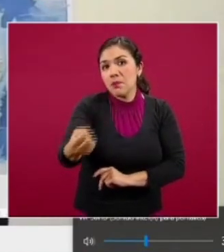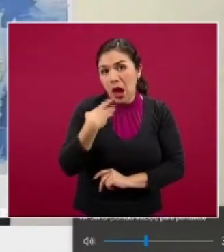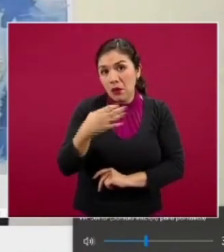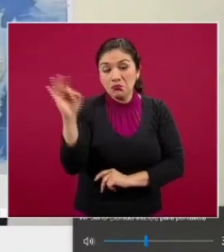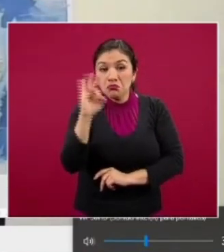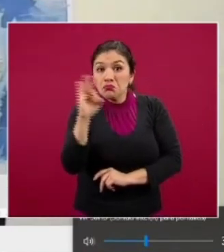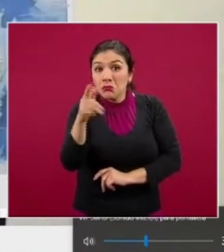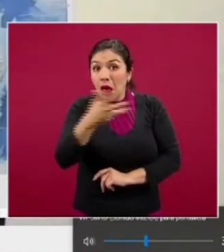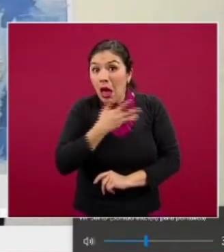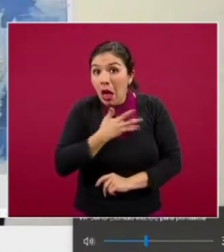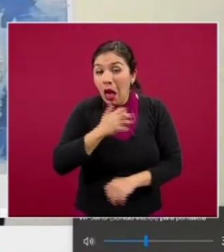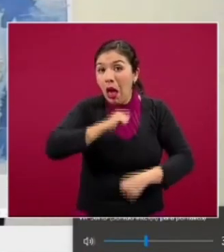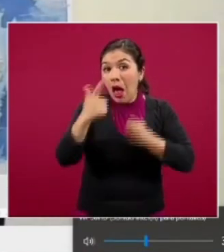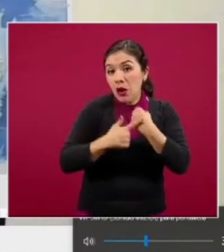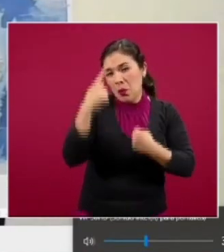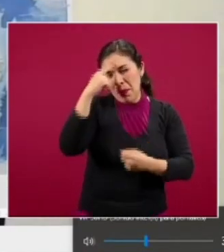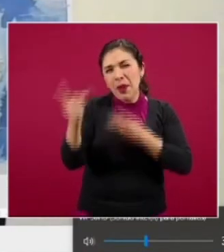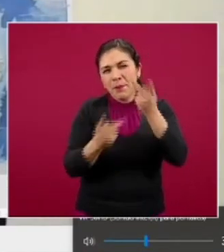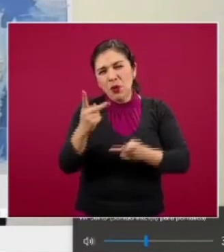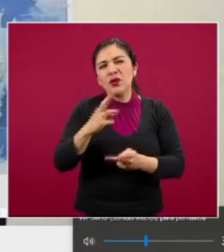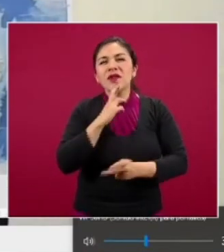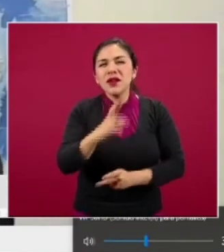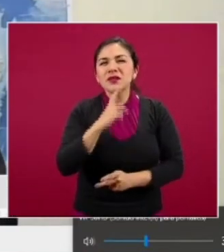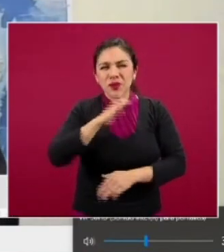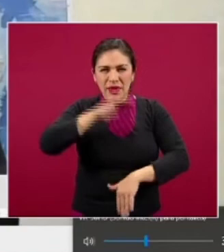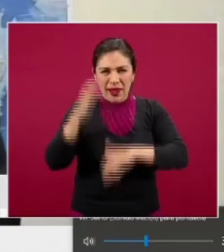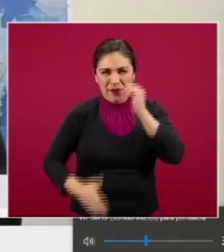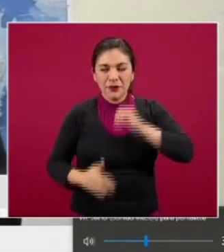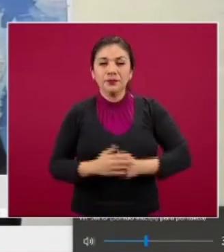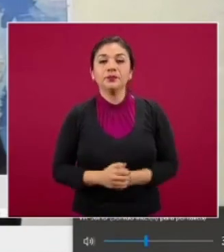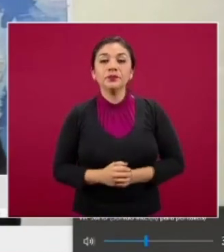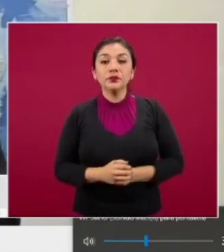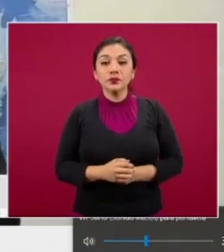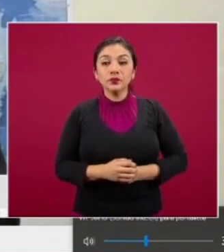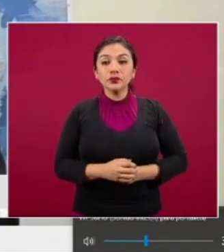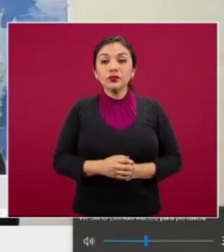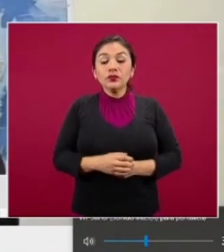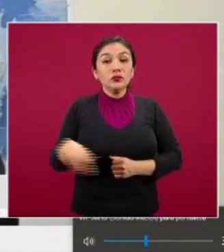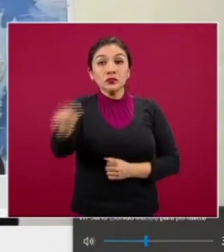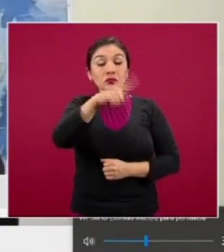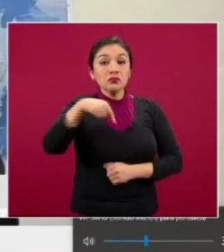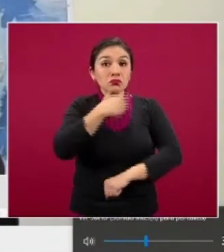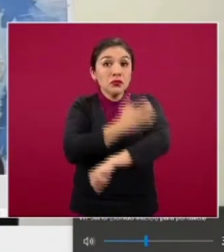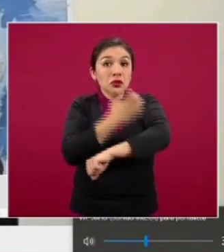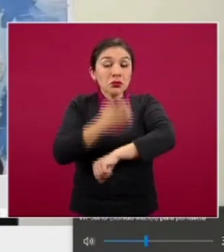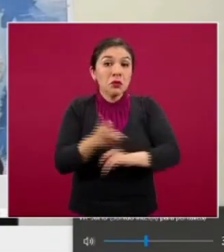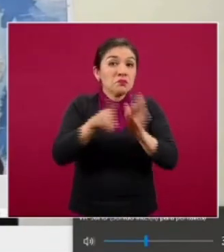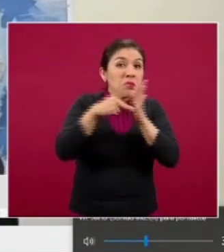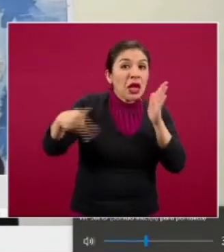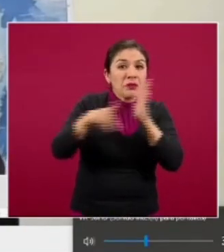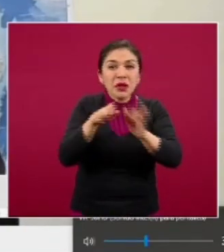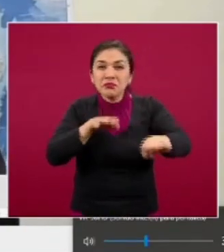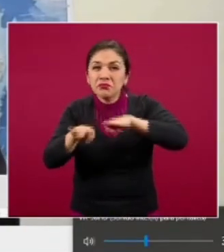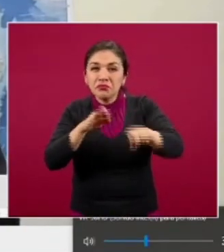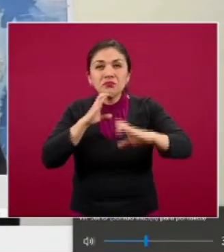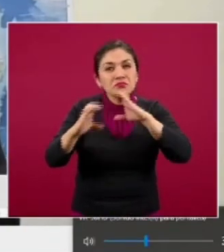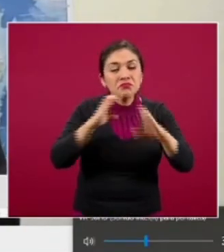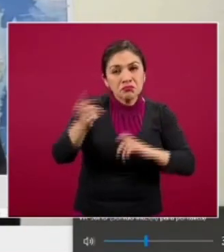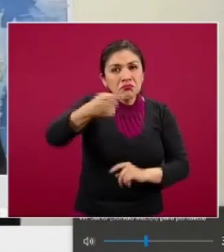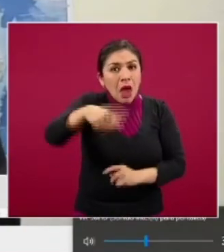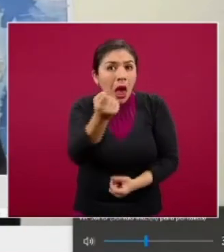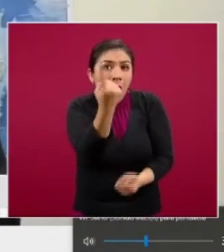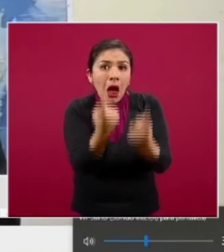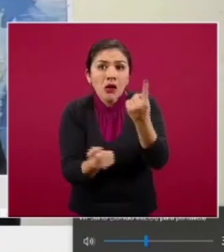fuera el caso, en la sección de preguntas y respuestas. Nuestros colegas reporteras y reporteros, algunos de ellas y